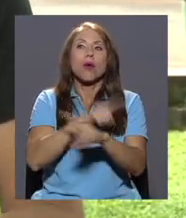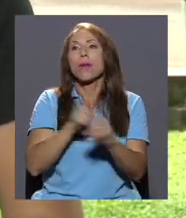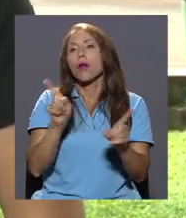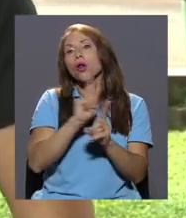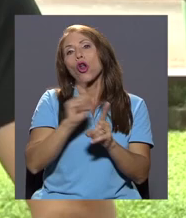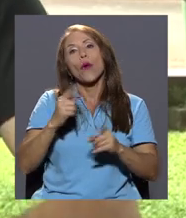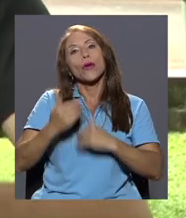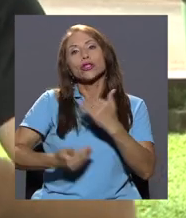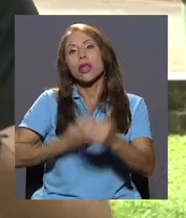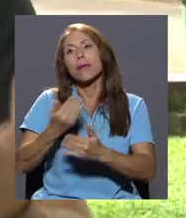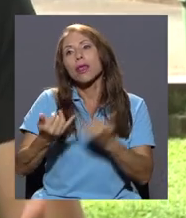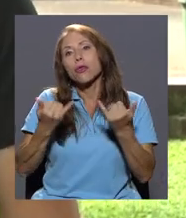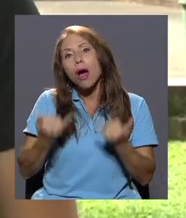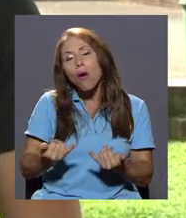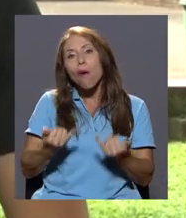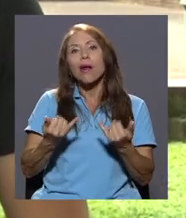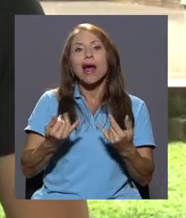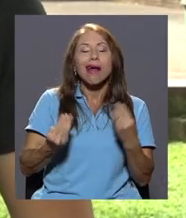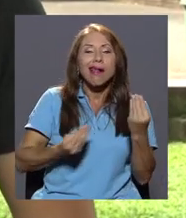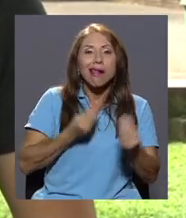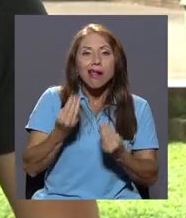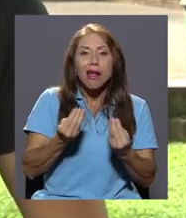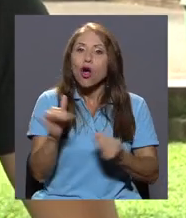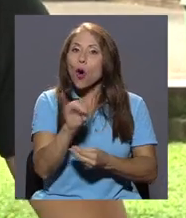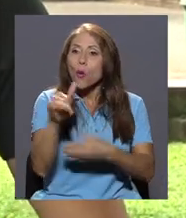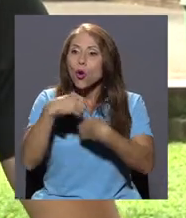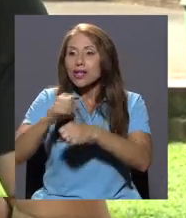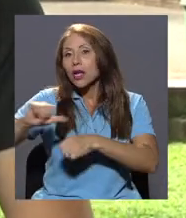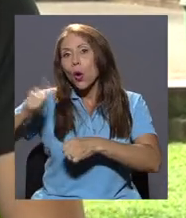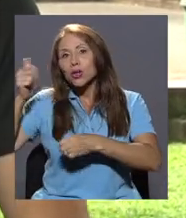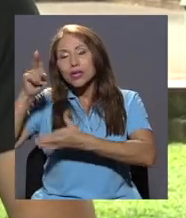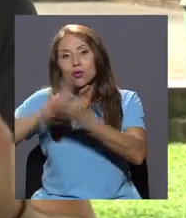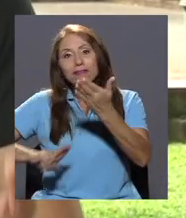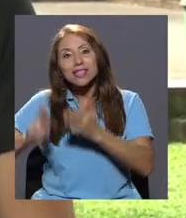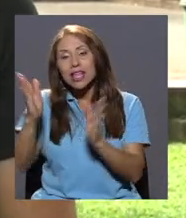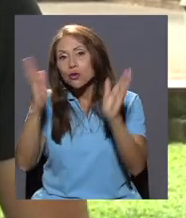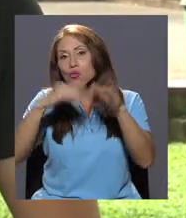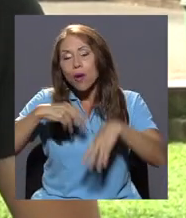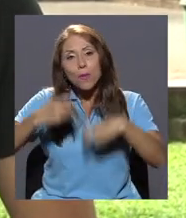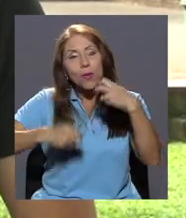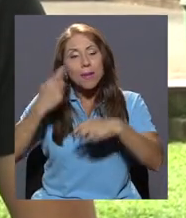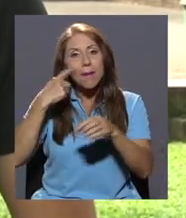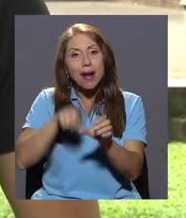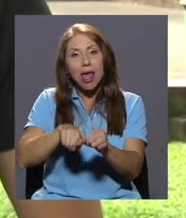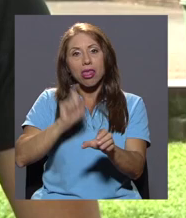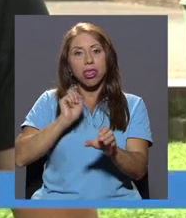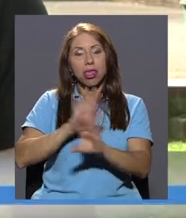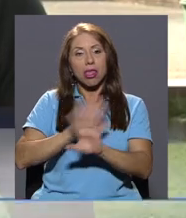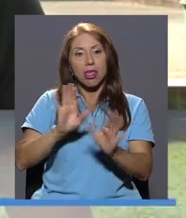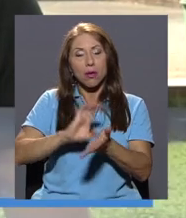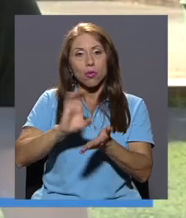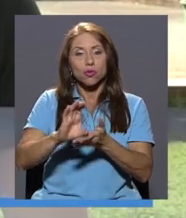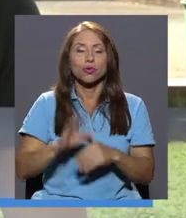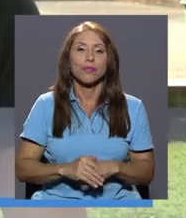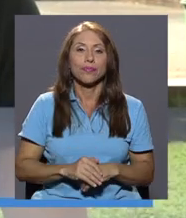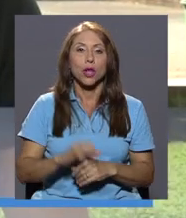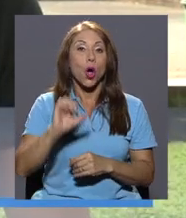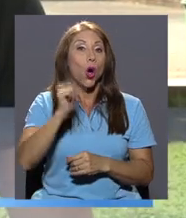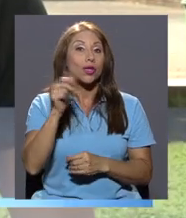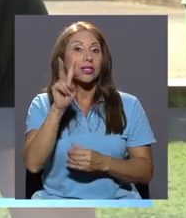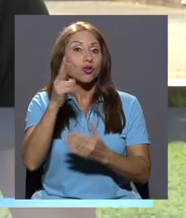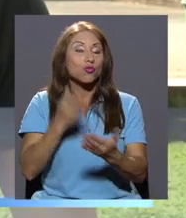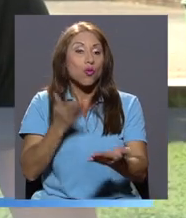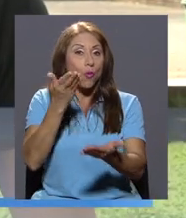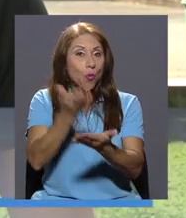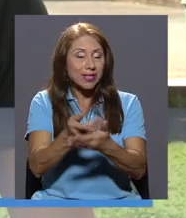procedimiento que hoy en día se hace, sino a como lo hacen otras universidades públicas en el cual no hay problema para retirar el curso. Las otras dos propuestas que yo